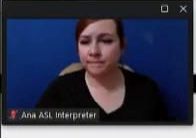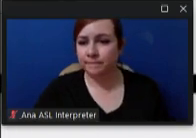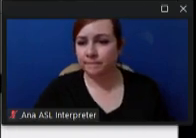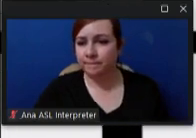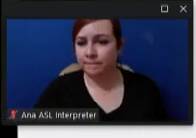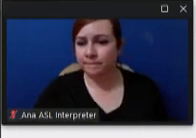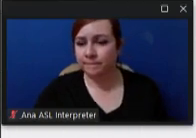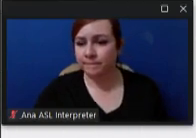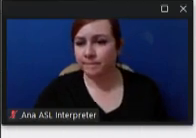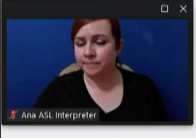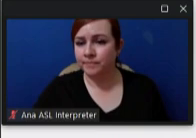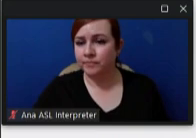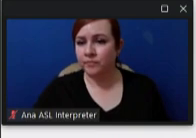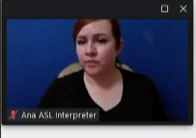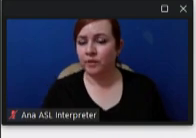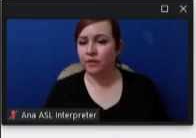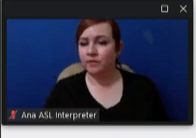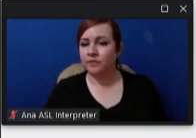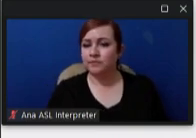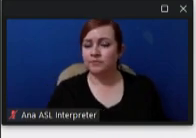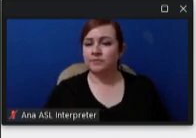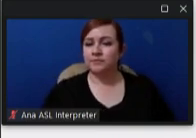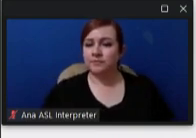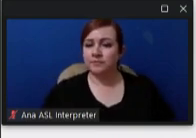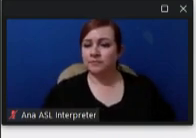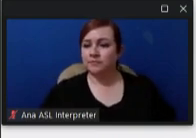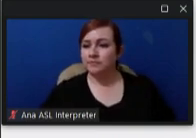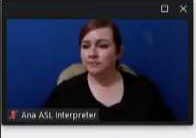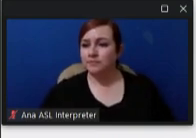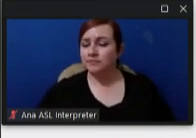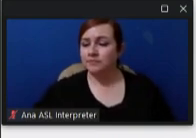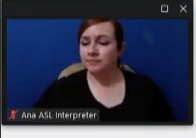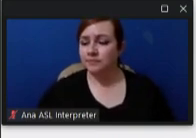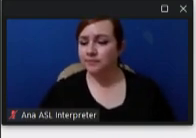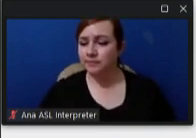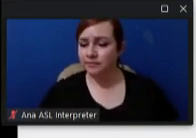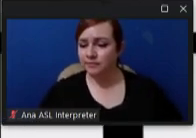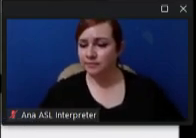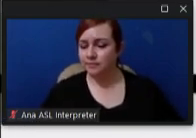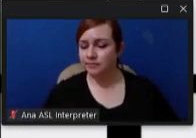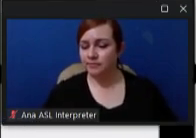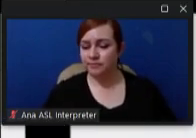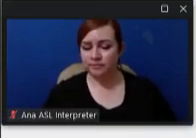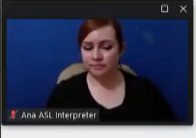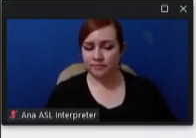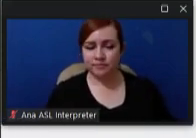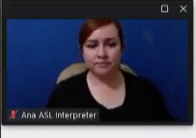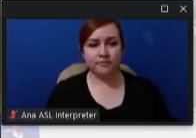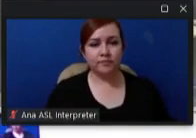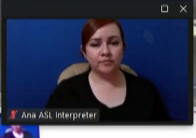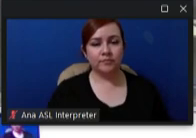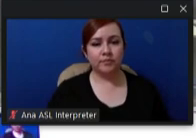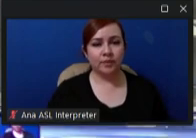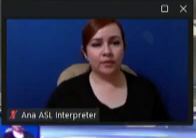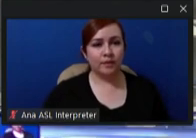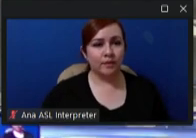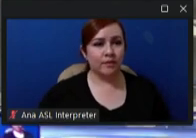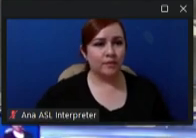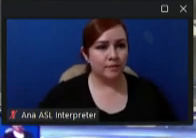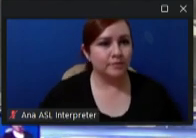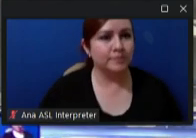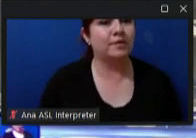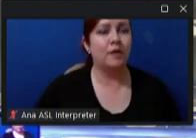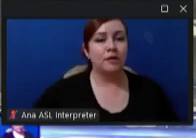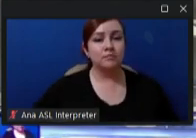Muy buenas tardes a todos y todas. Doy por inaugurada esta audiencia, la número 12